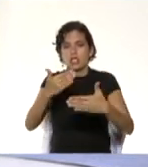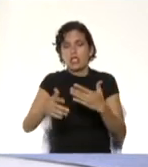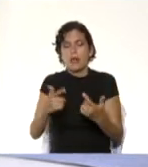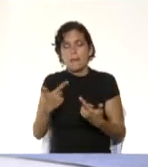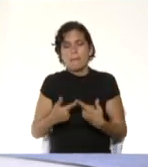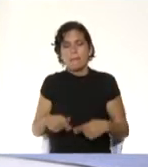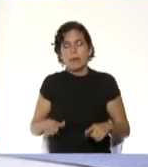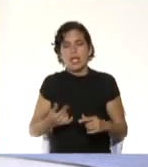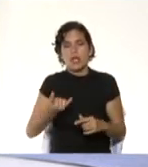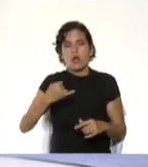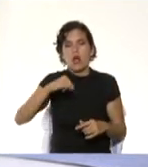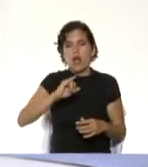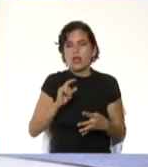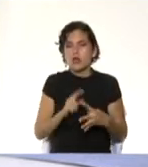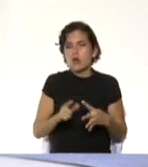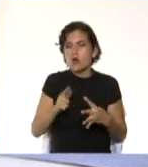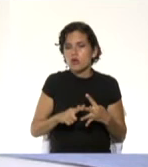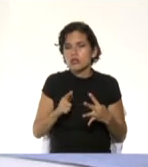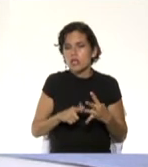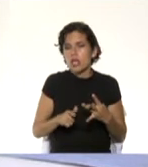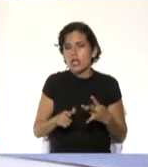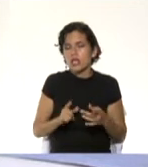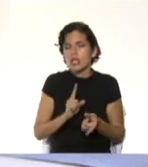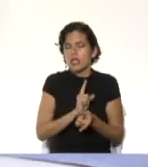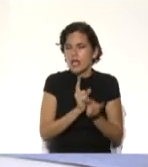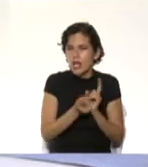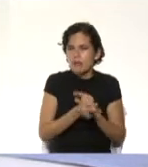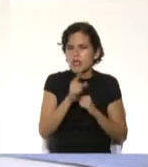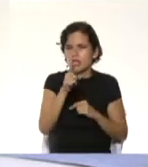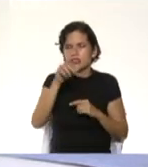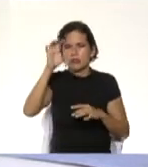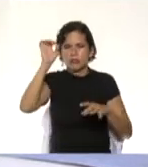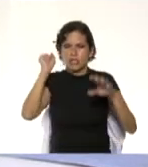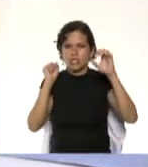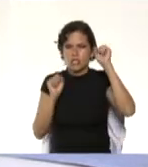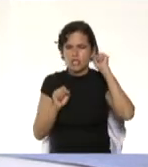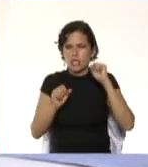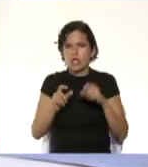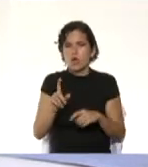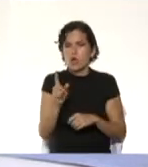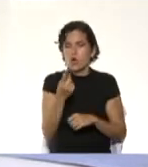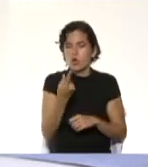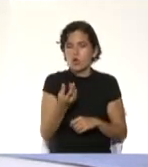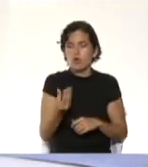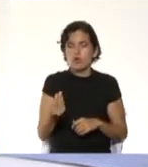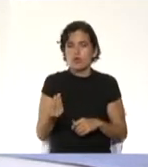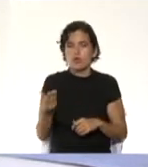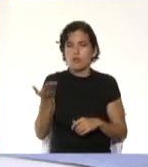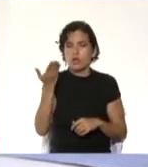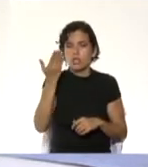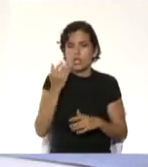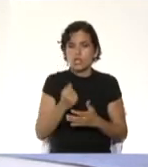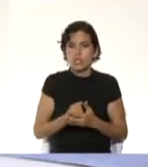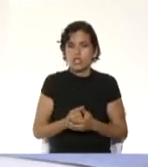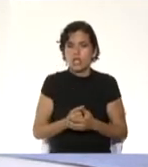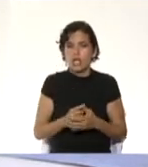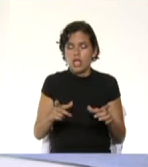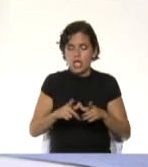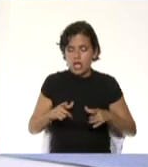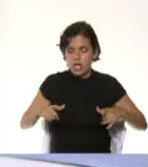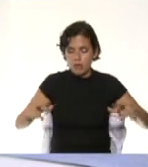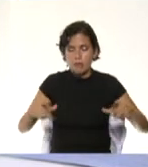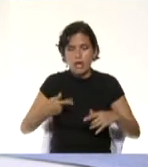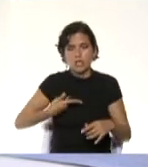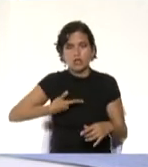a modificar ese aprendizaje. Uno de esos factores muy importantes es el ambiente donde nos desarrollamos. Si tenemos un